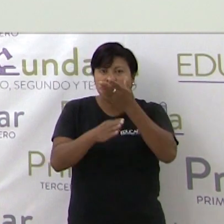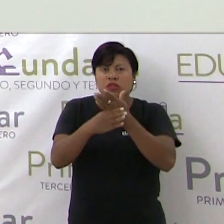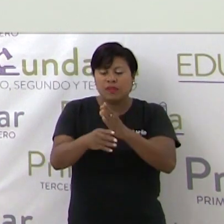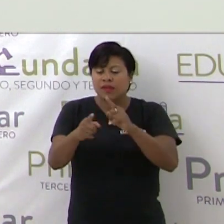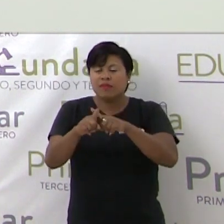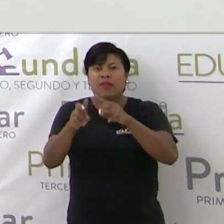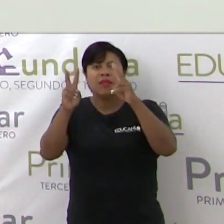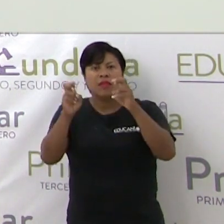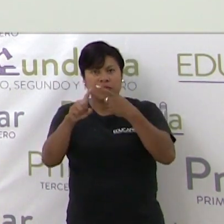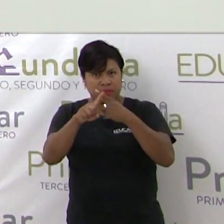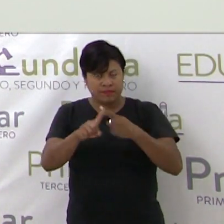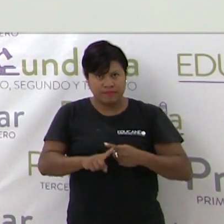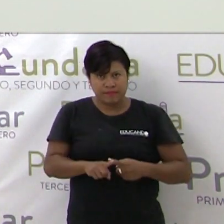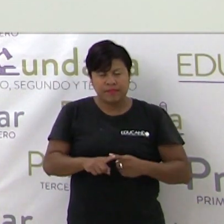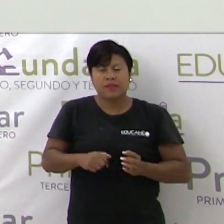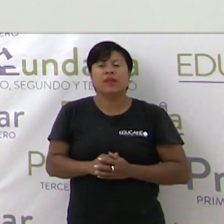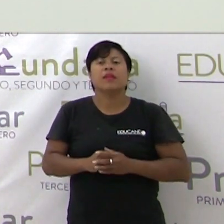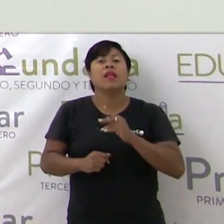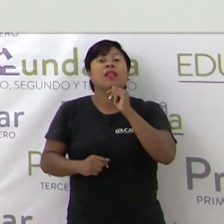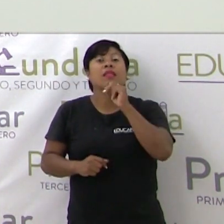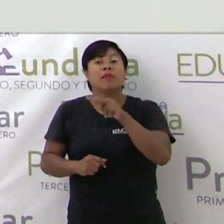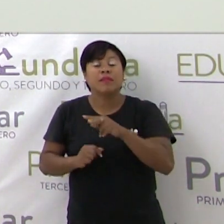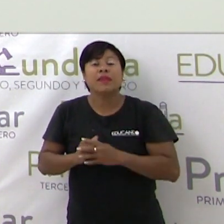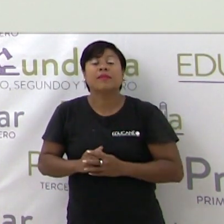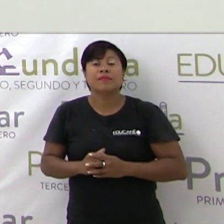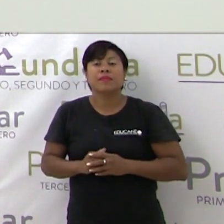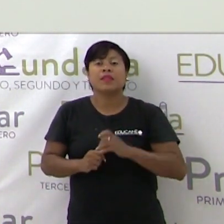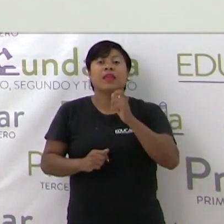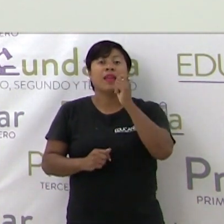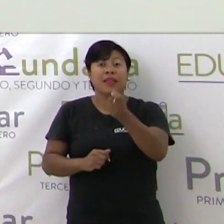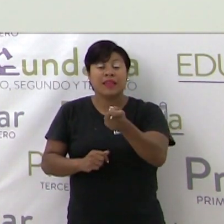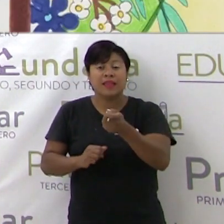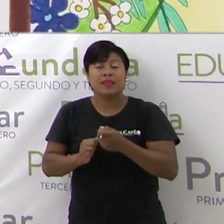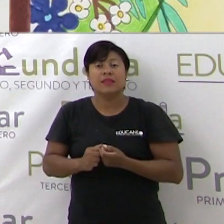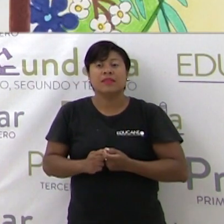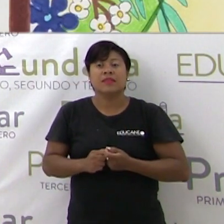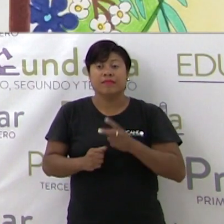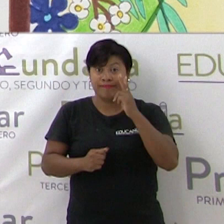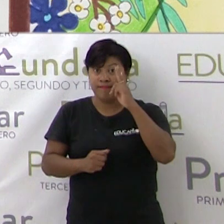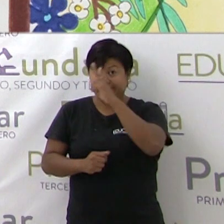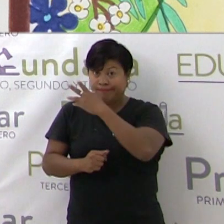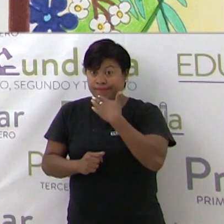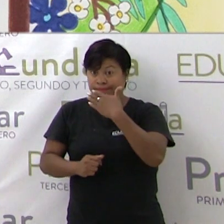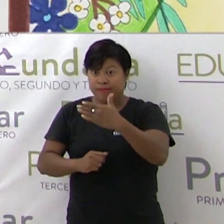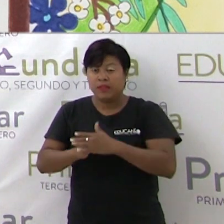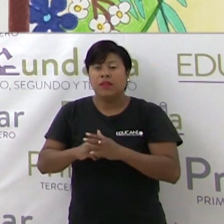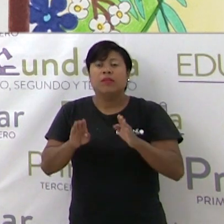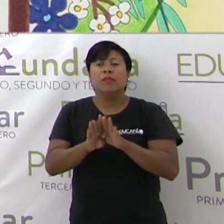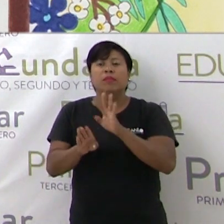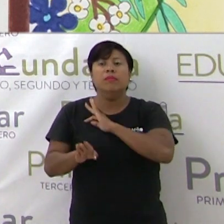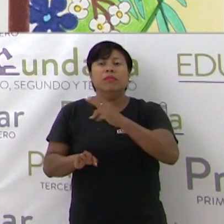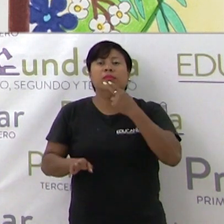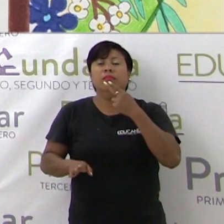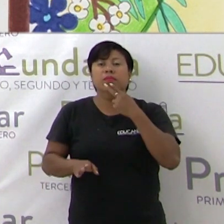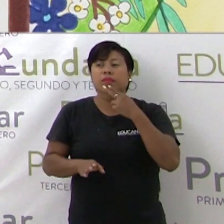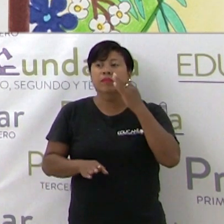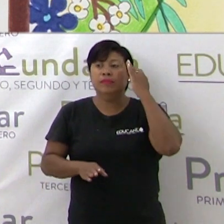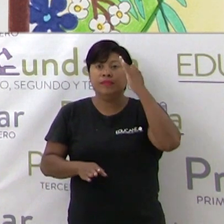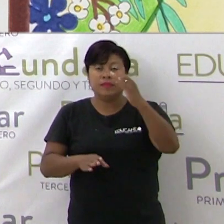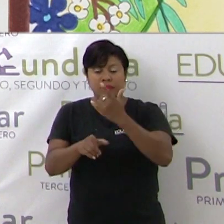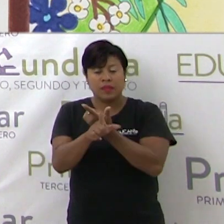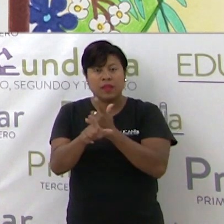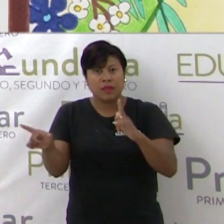textos literarios. También es una forma, fíjense bien, de usar el tiempo libre de